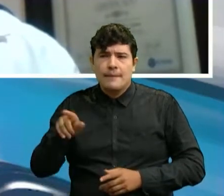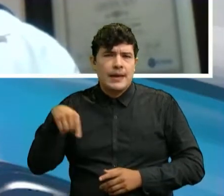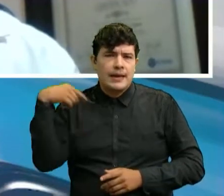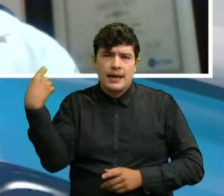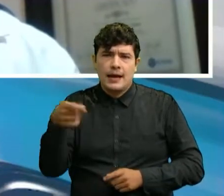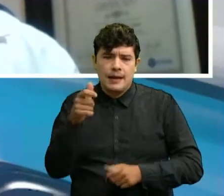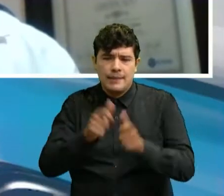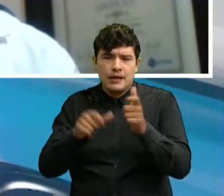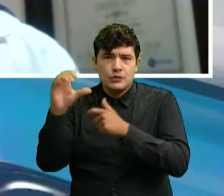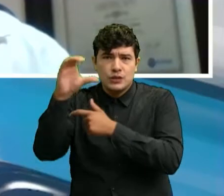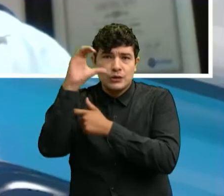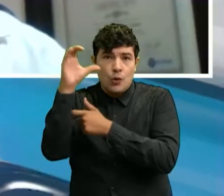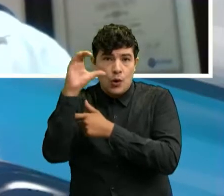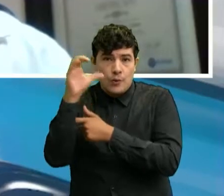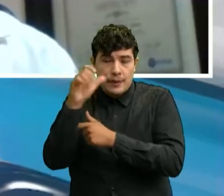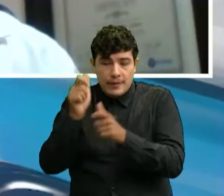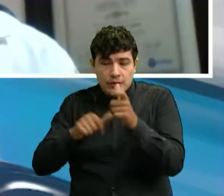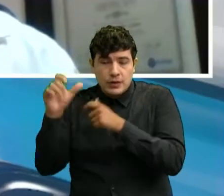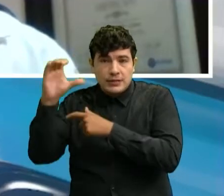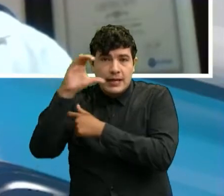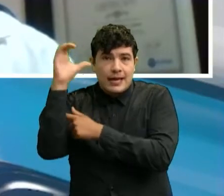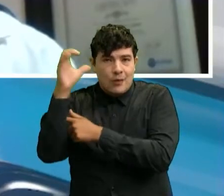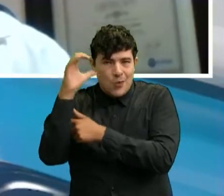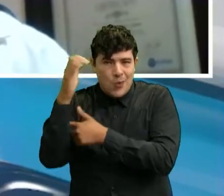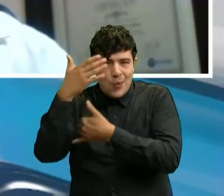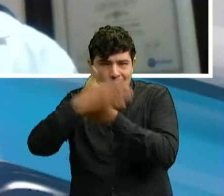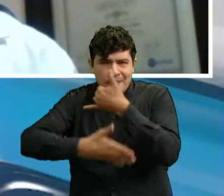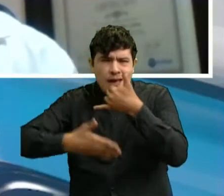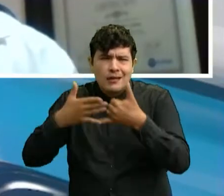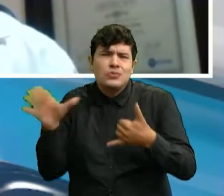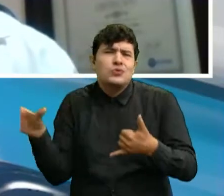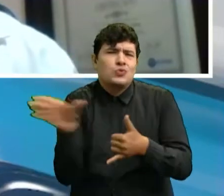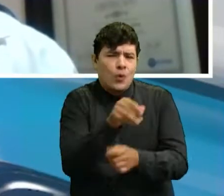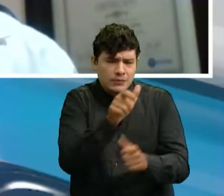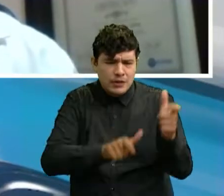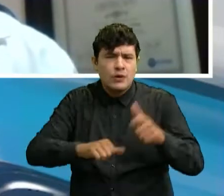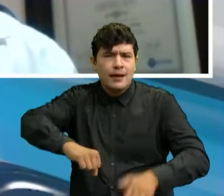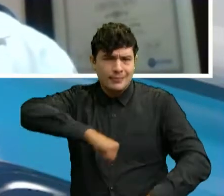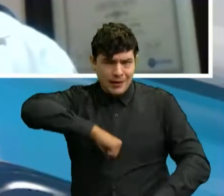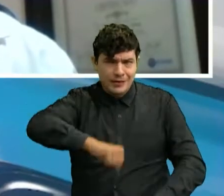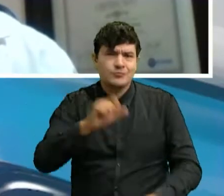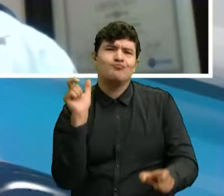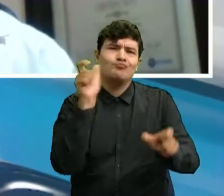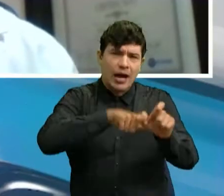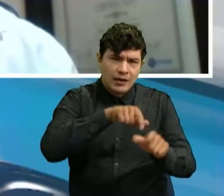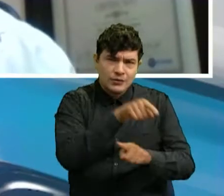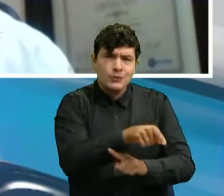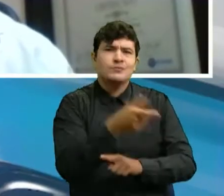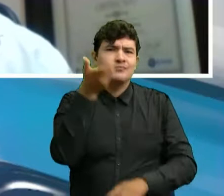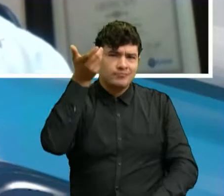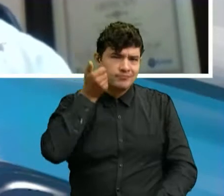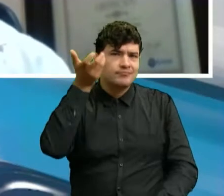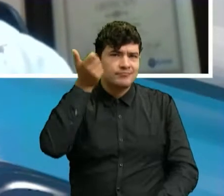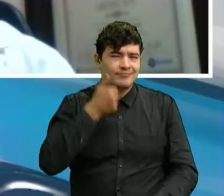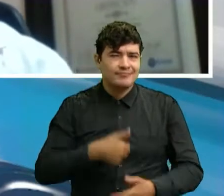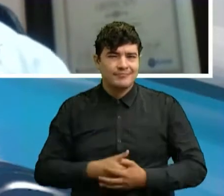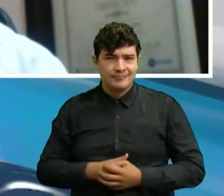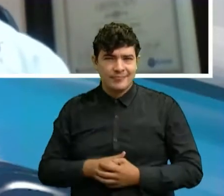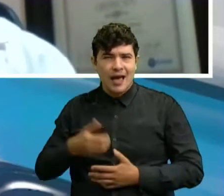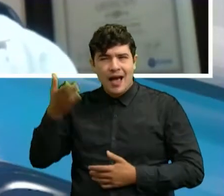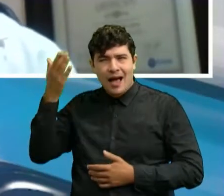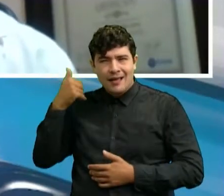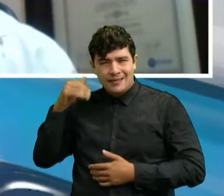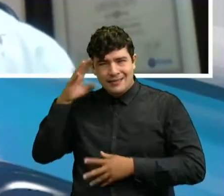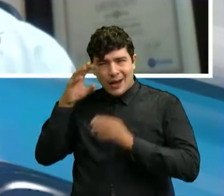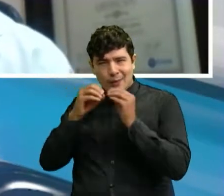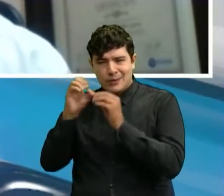querido partir de unas interpretaciones que no comparto, inadecuadas, del Acuerdo 049 del 90,